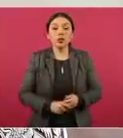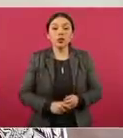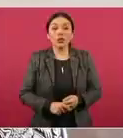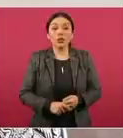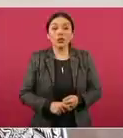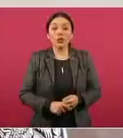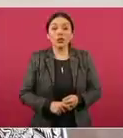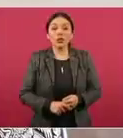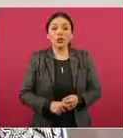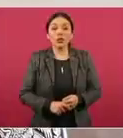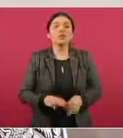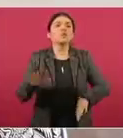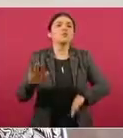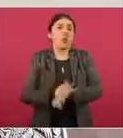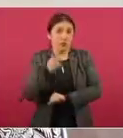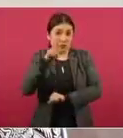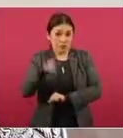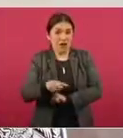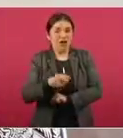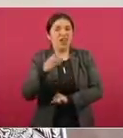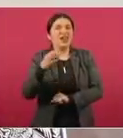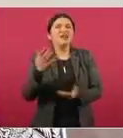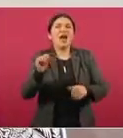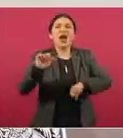muchos delitos se cometen en carros